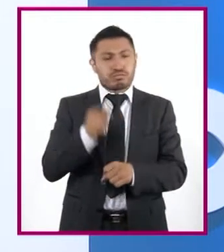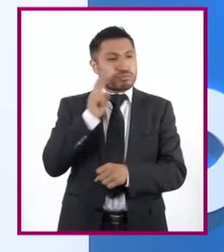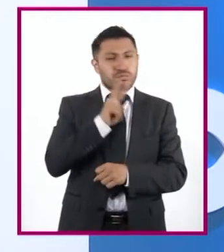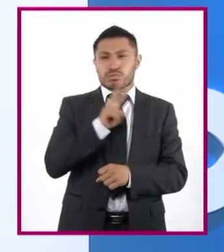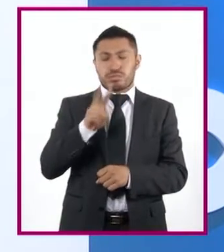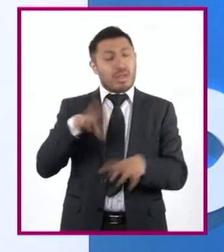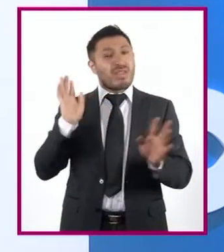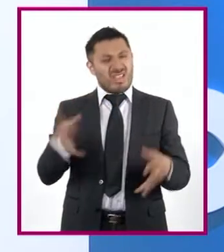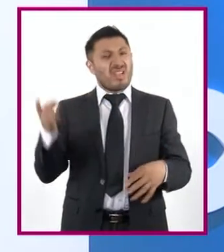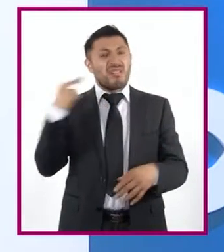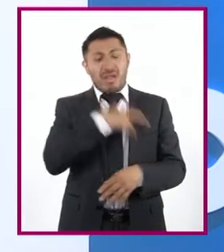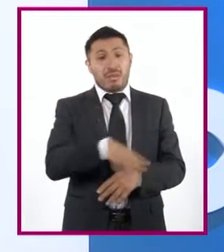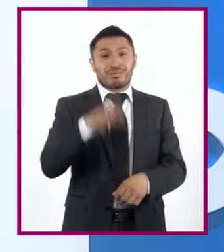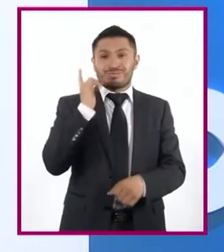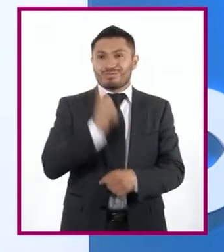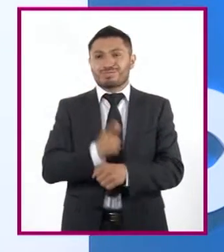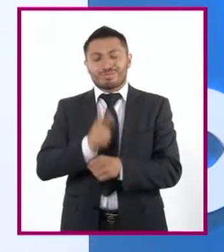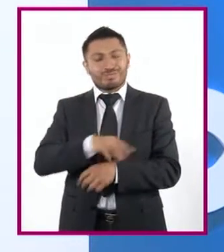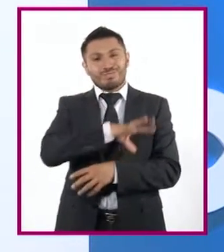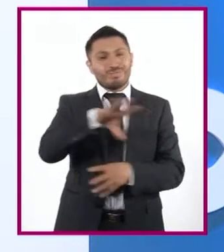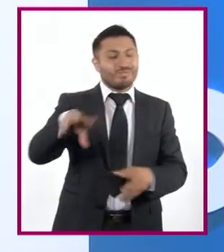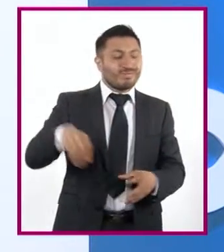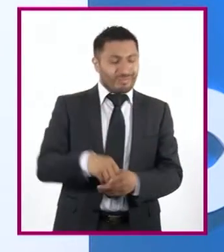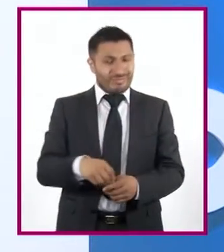instantáneamente, calculaba sin error el rebaño entero.